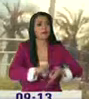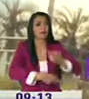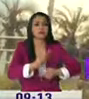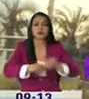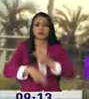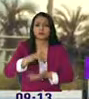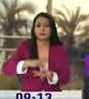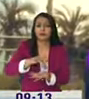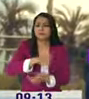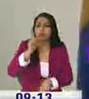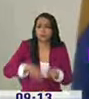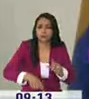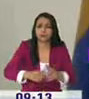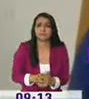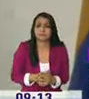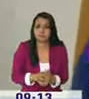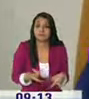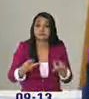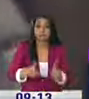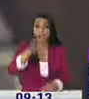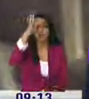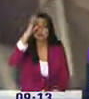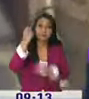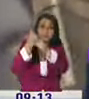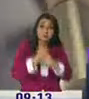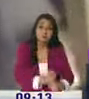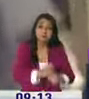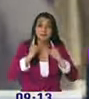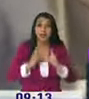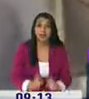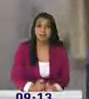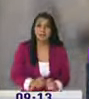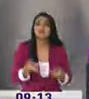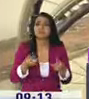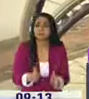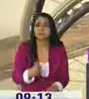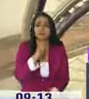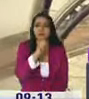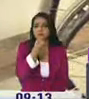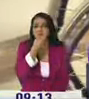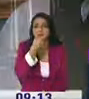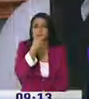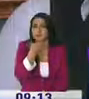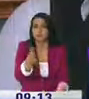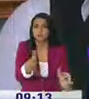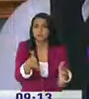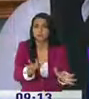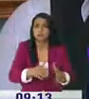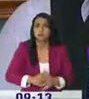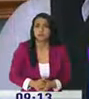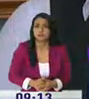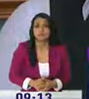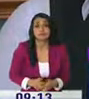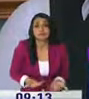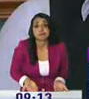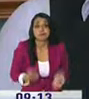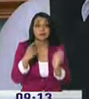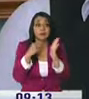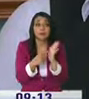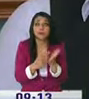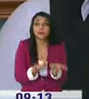farmacéuticas. En la Sociedad de Lucha contra el Cáncer Solca, también enfrentan la falta de medicamentos. Dependemos de qué es lo